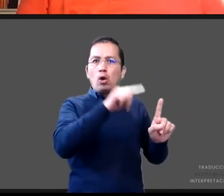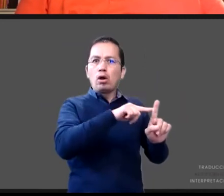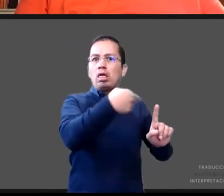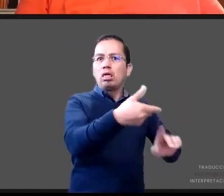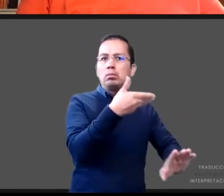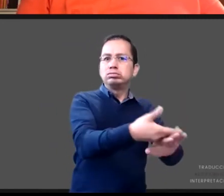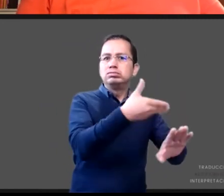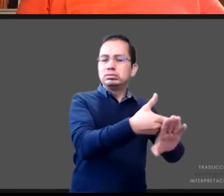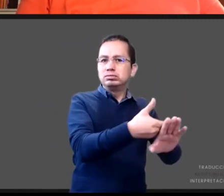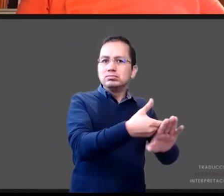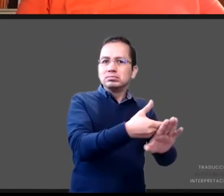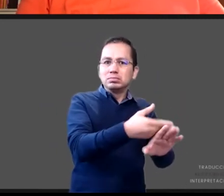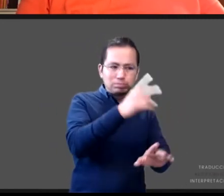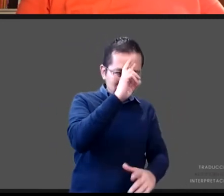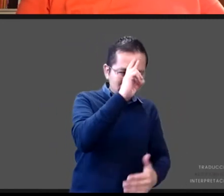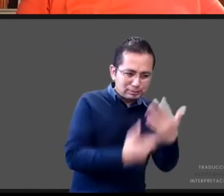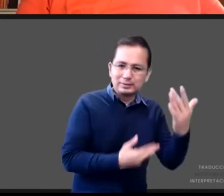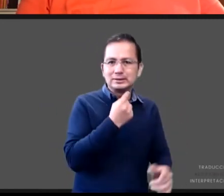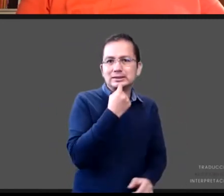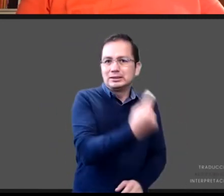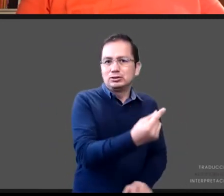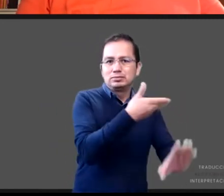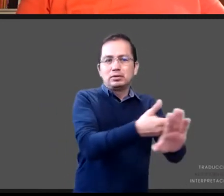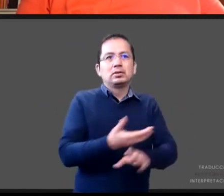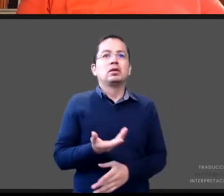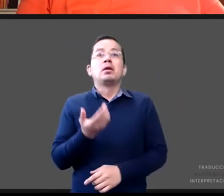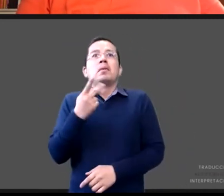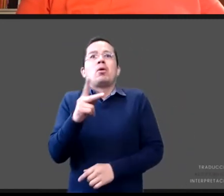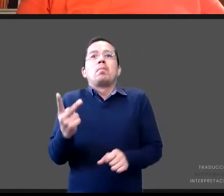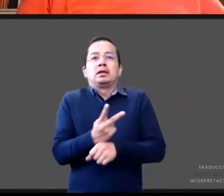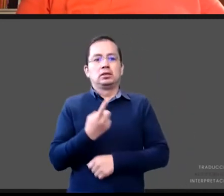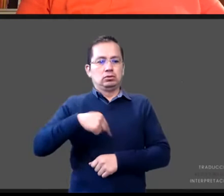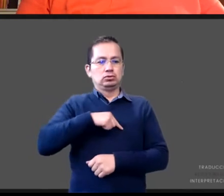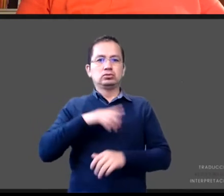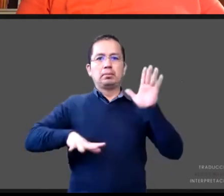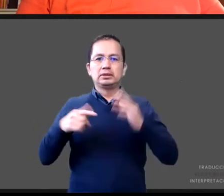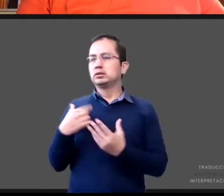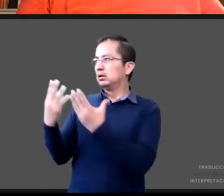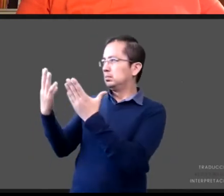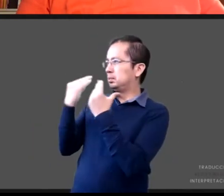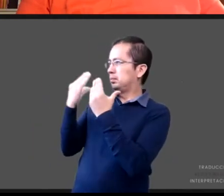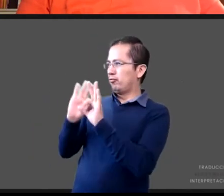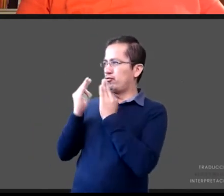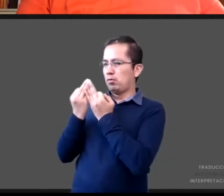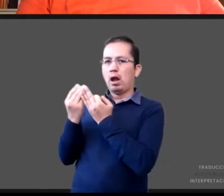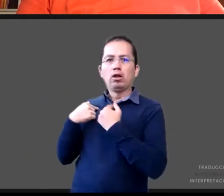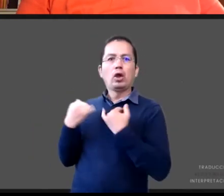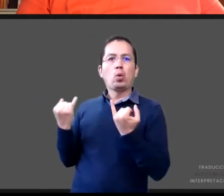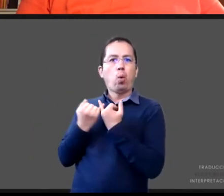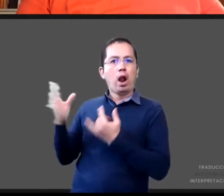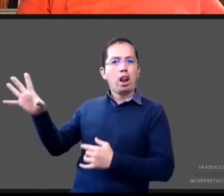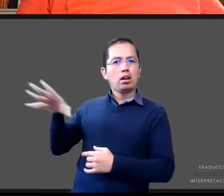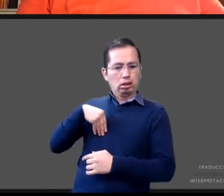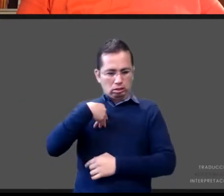humanos tendemos a repetir los patrones, ¿no? En los que nosotros mismos fuimos educados y tenemos aprendizaje respecto